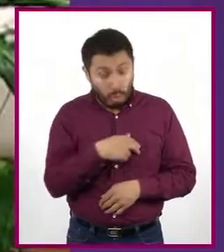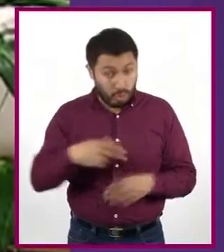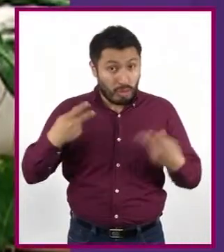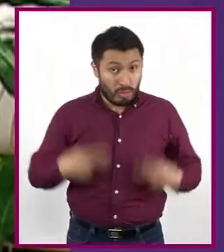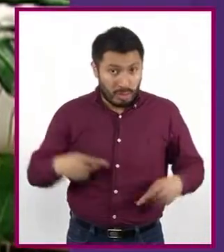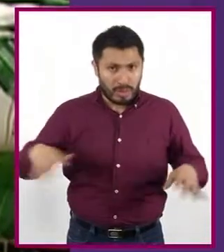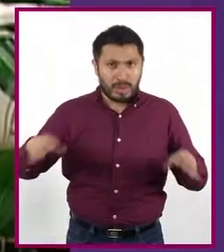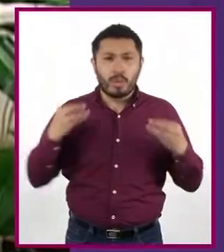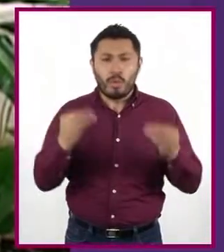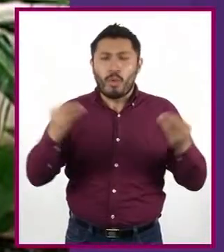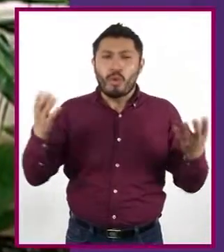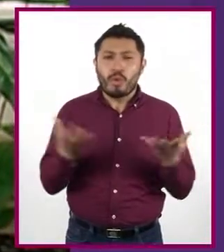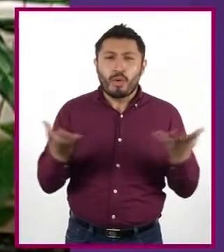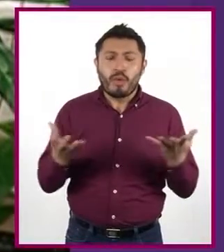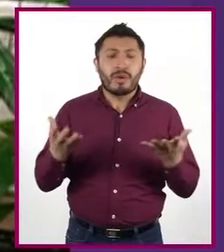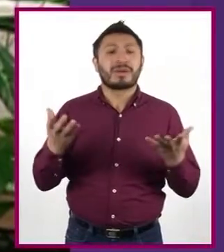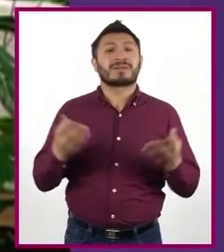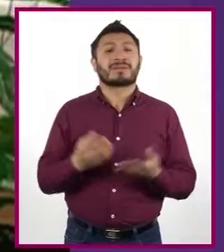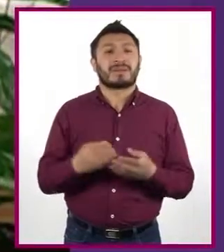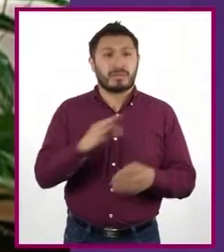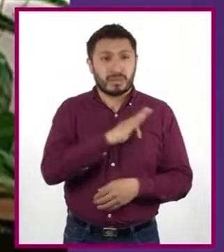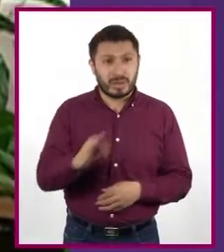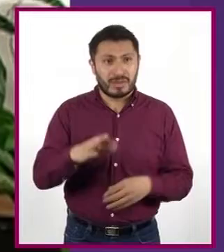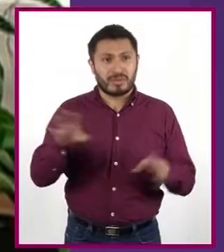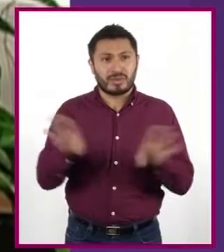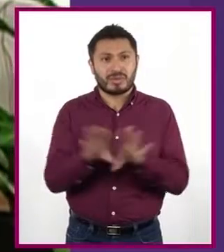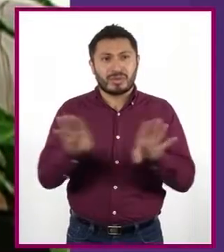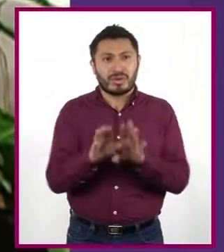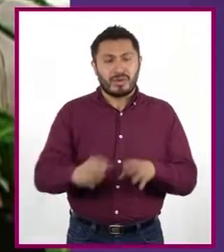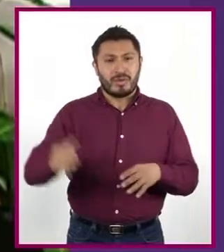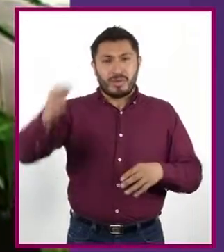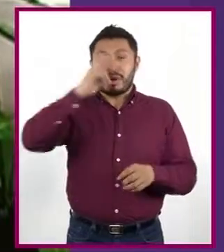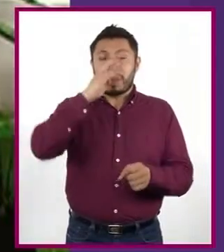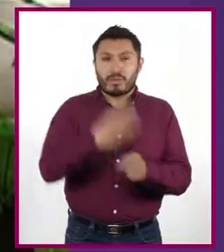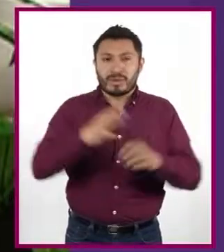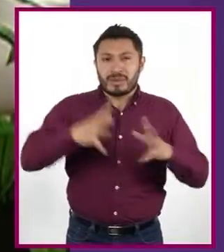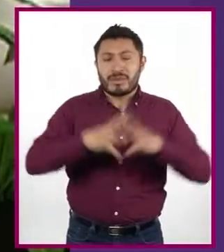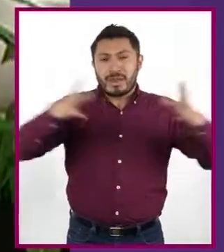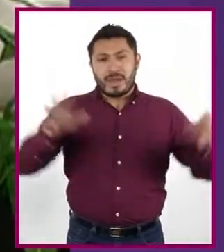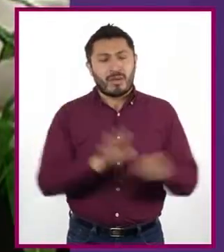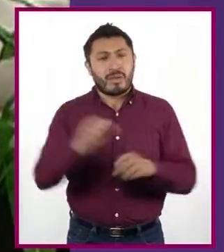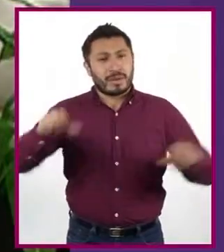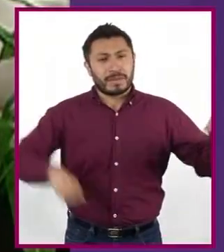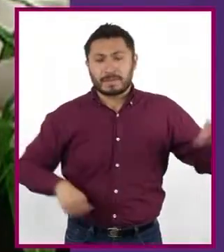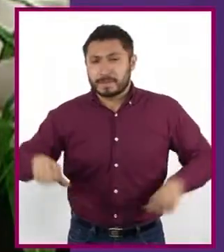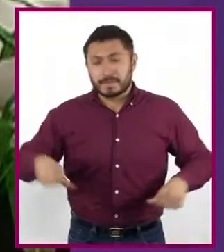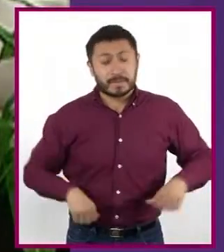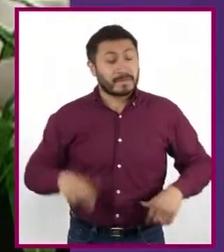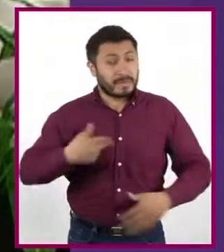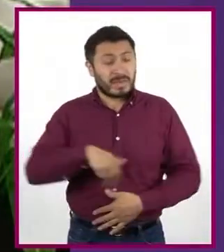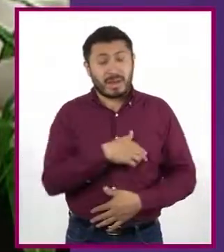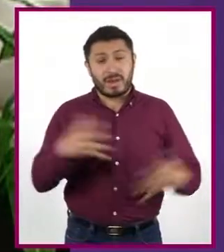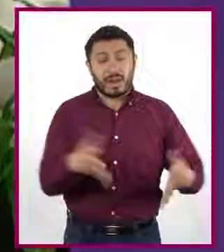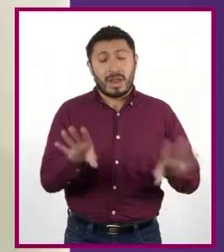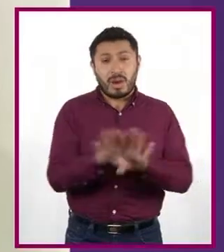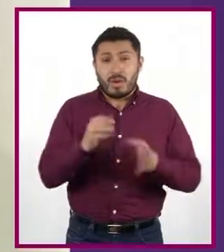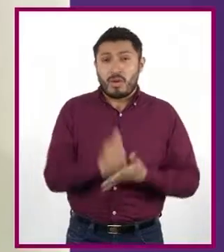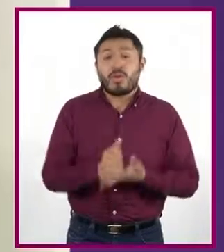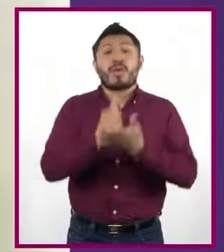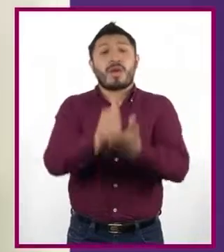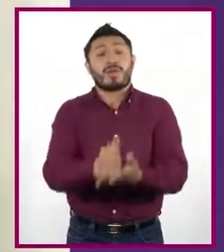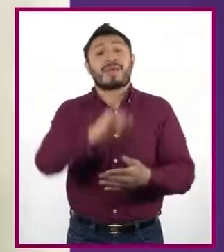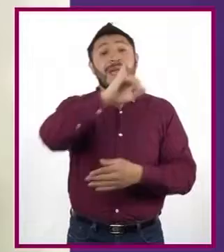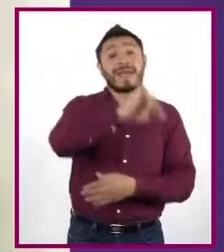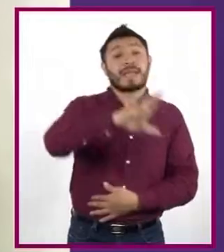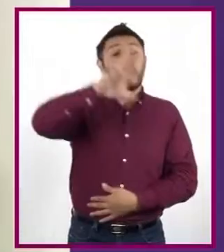muchas cosas, entre ellas, primero, ampliar nuestra conciencia de que cada acto que nosotros hacemos puede contribuir o